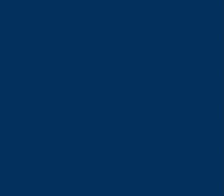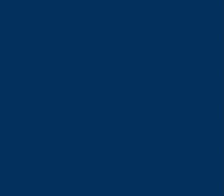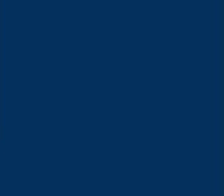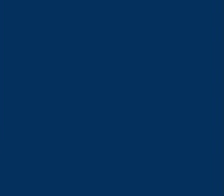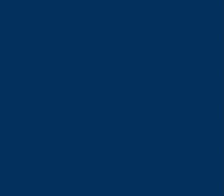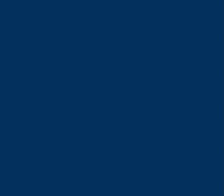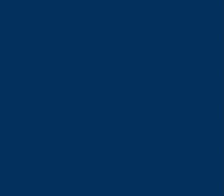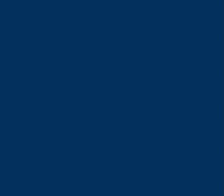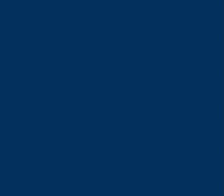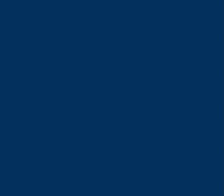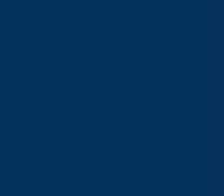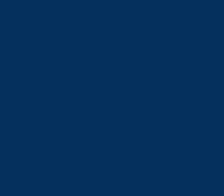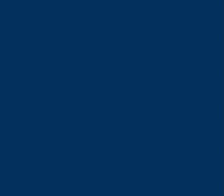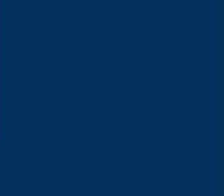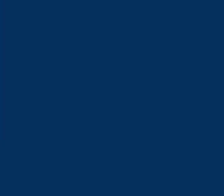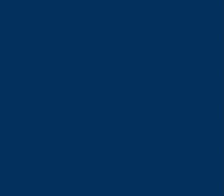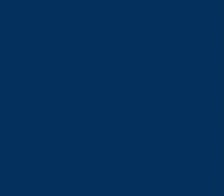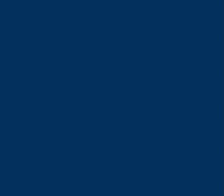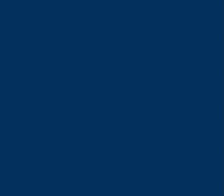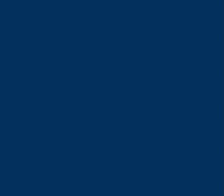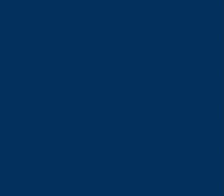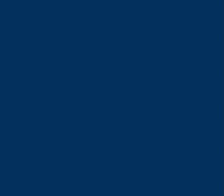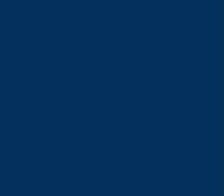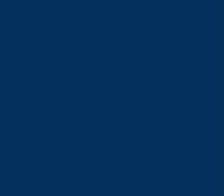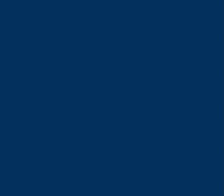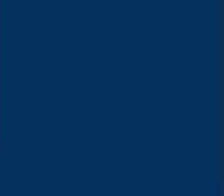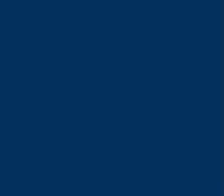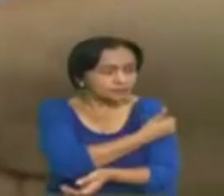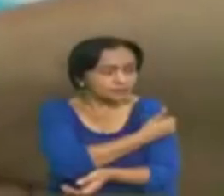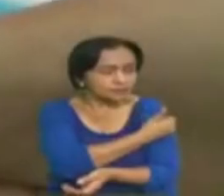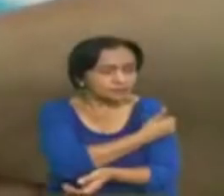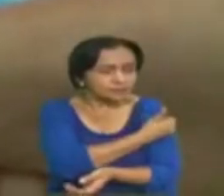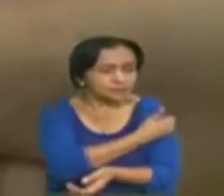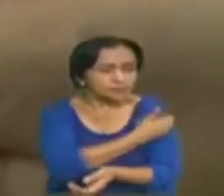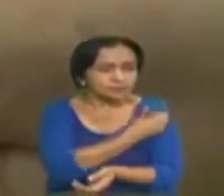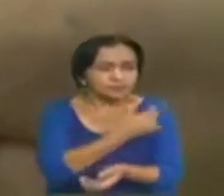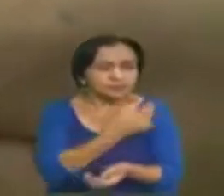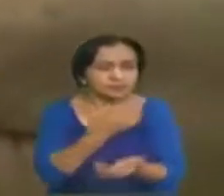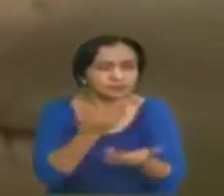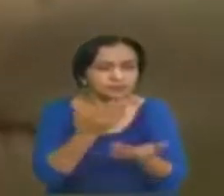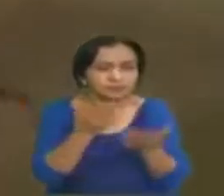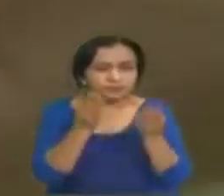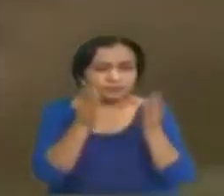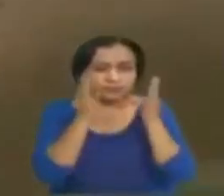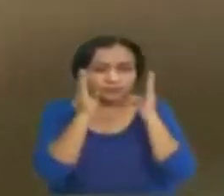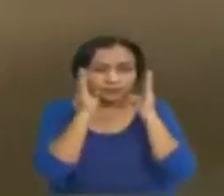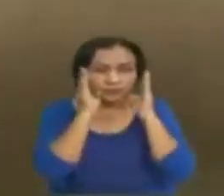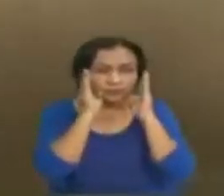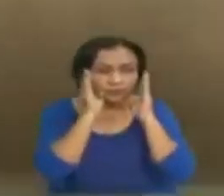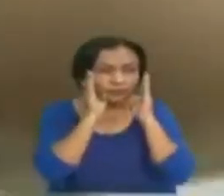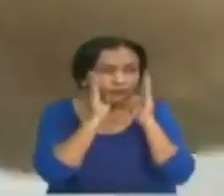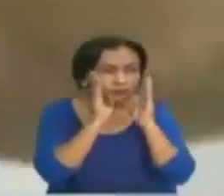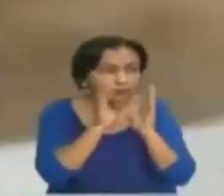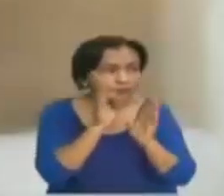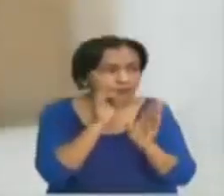a todos ellos. A todos los organismos, a todas las personalidades que se hicieron presentes en el aeropuerto, que han